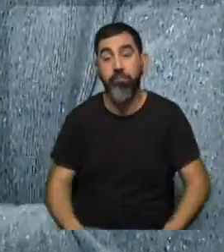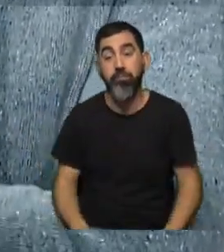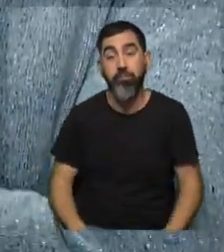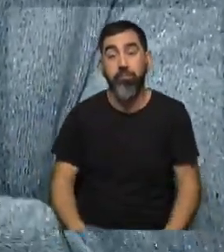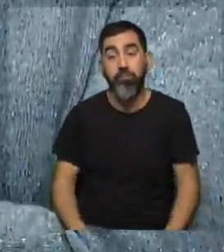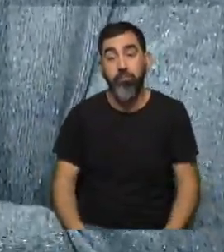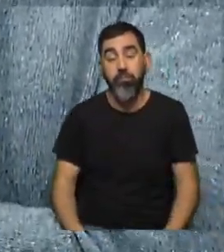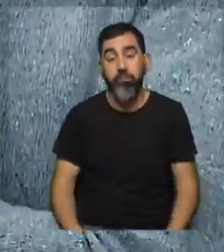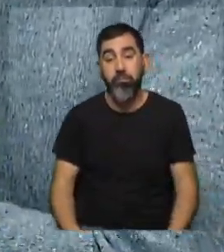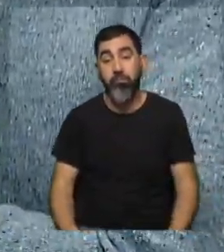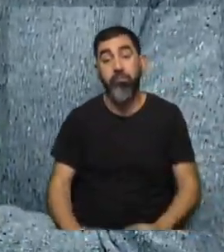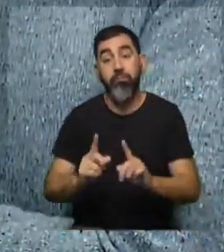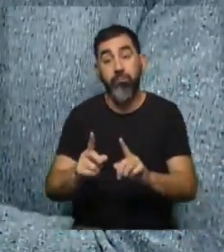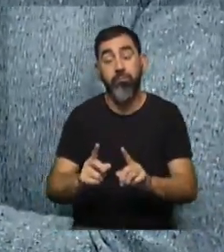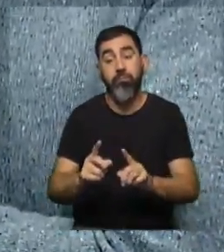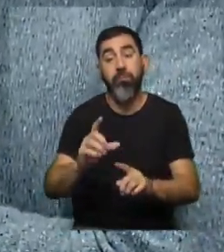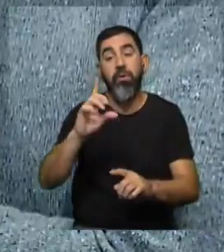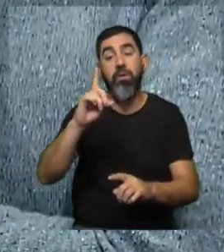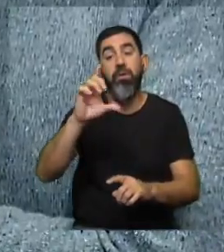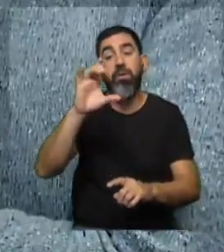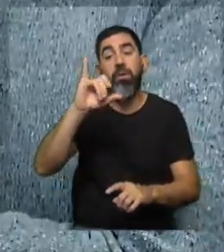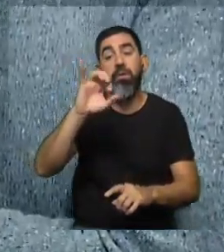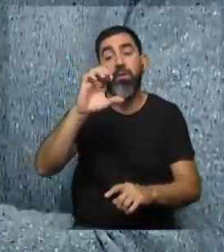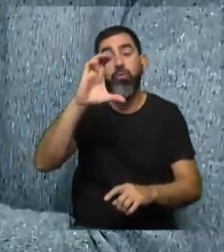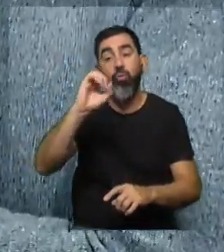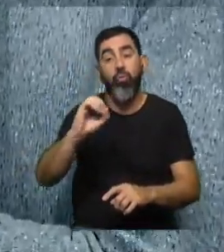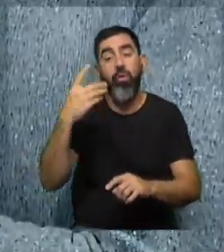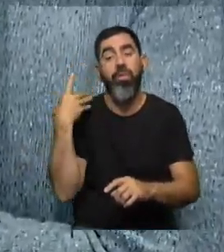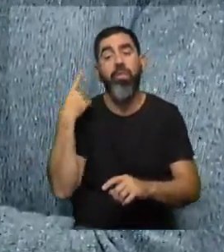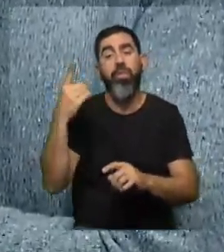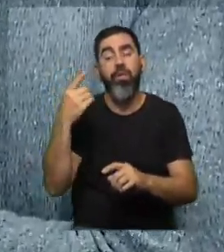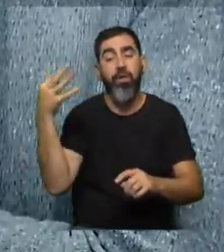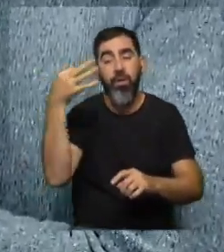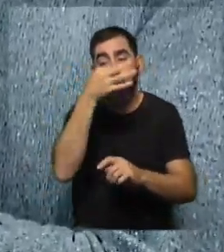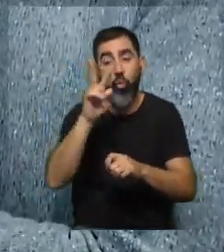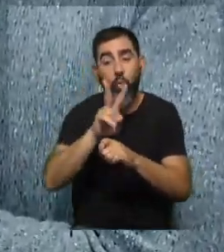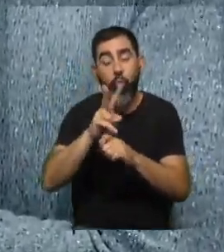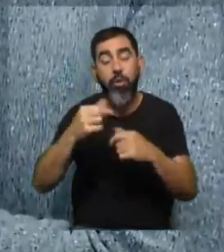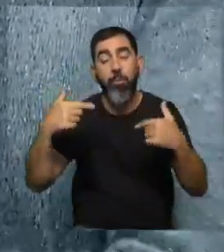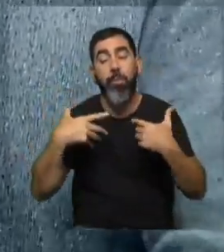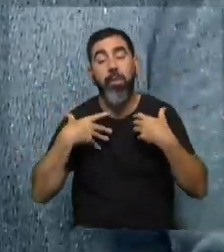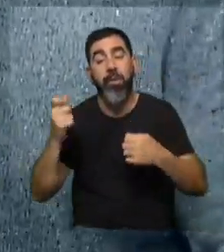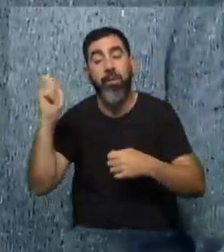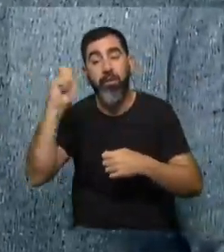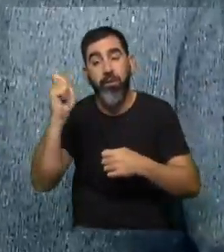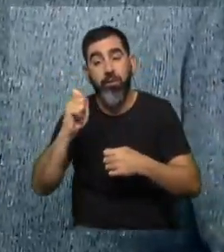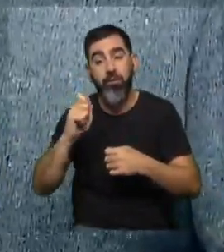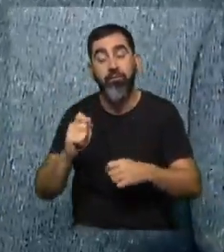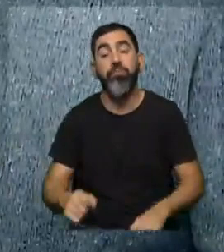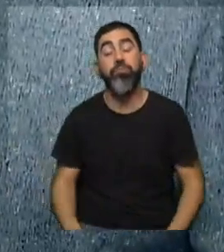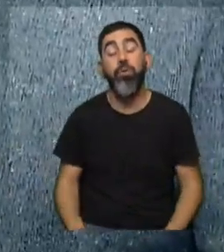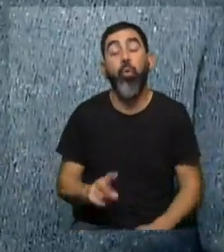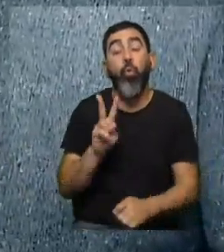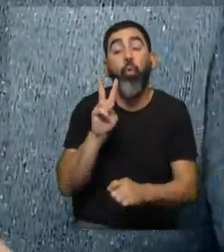sustancias y fundamentalmente con la disco que es la dirección de sustancias controladas del Ministerio de salud pública que hacen sobre todo